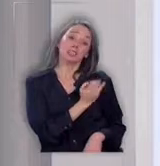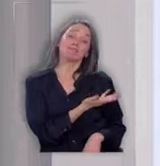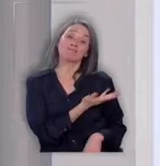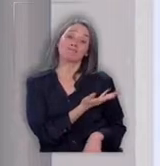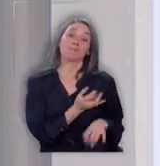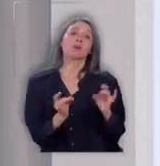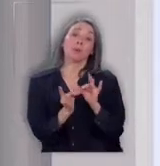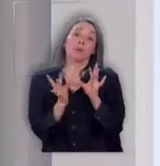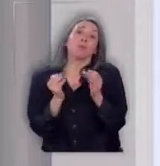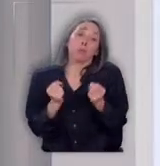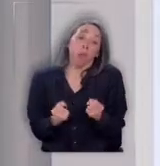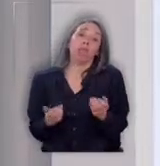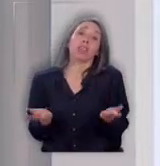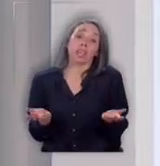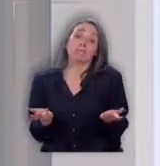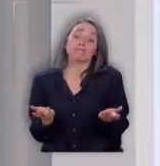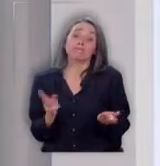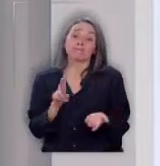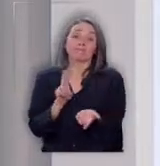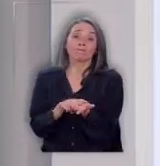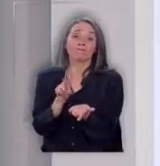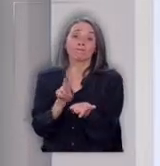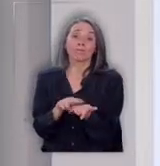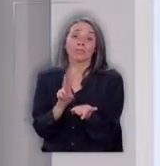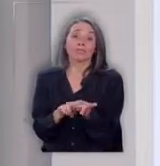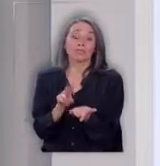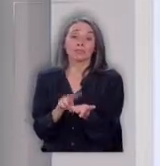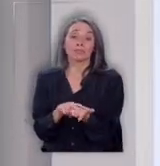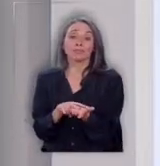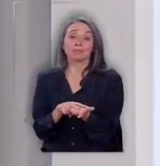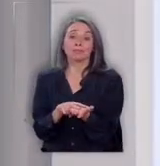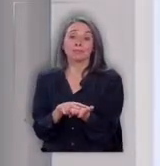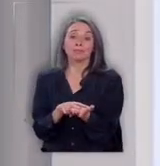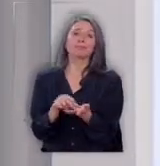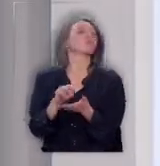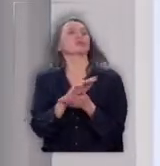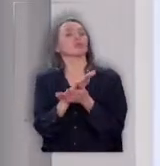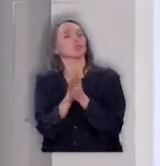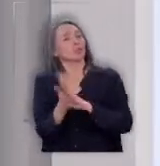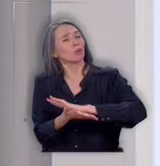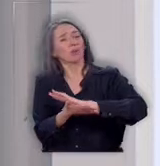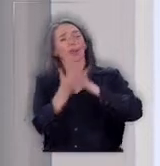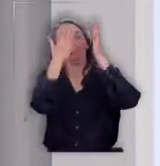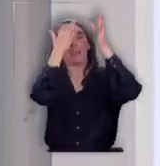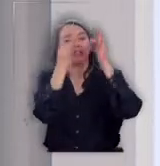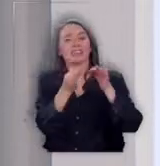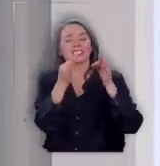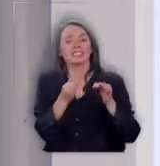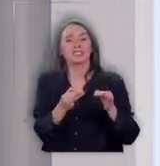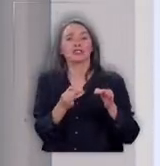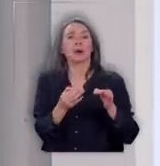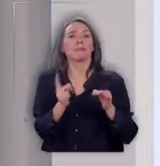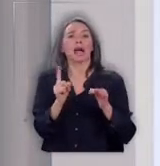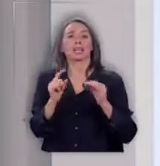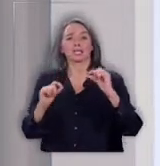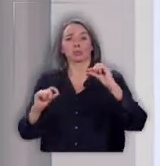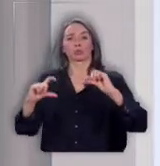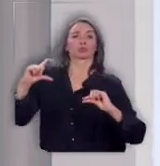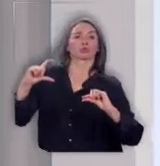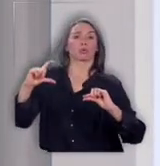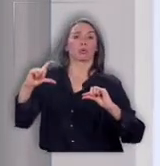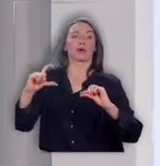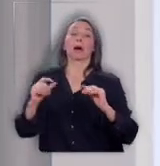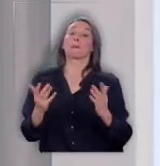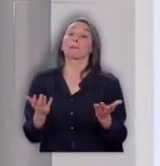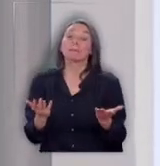eso puede ocurrir la verdad es que se están tomando todas las medidas para que eso no ocurra pero